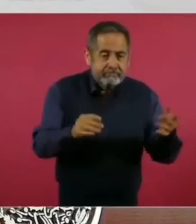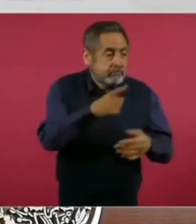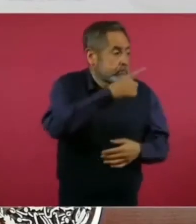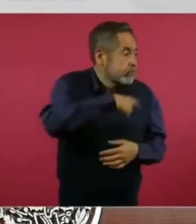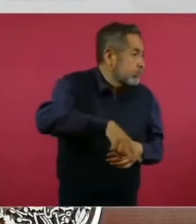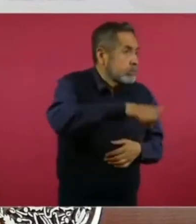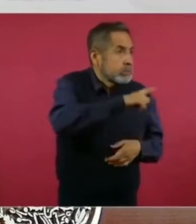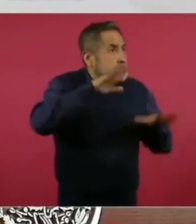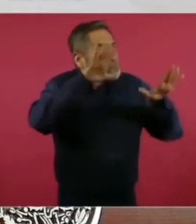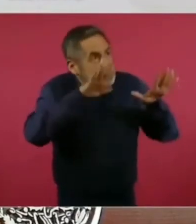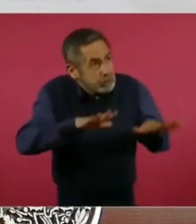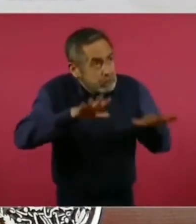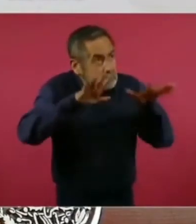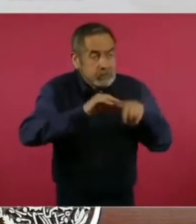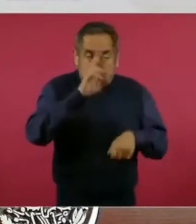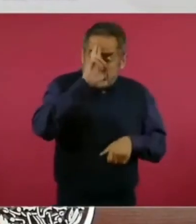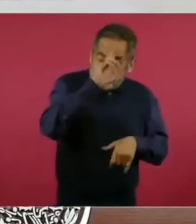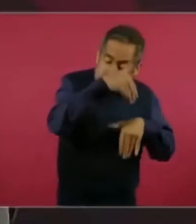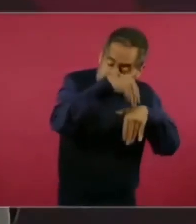oh